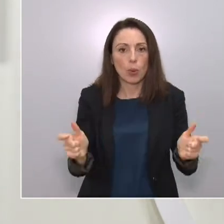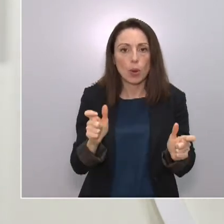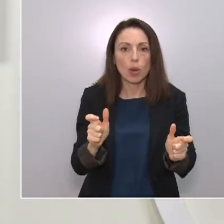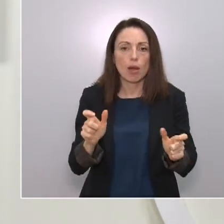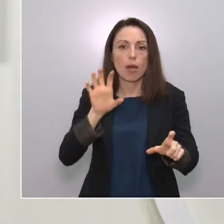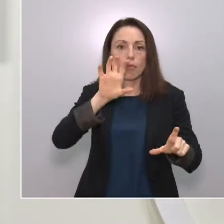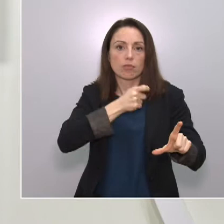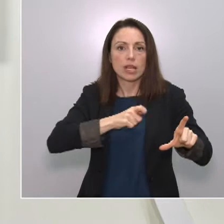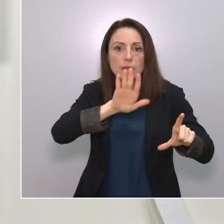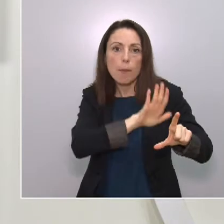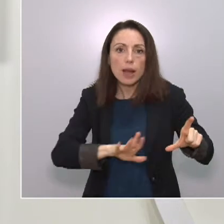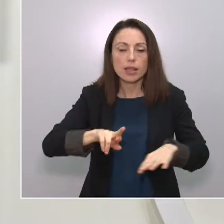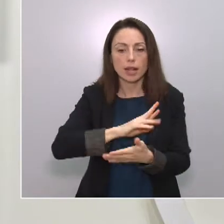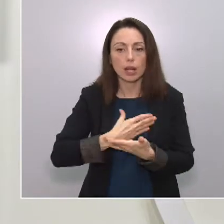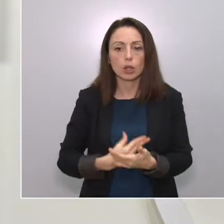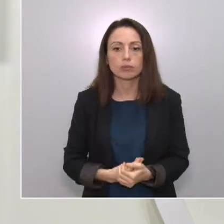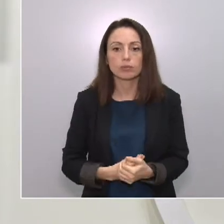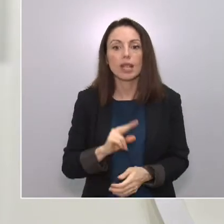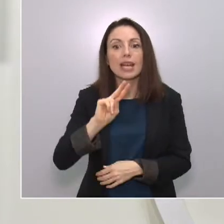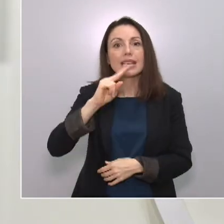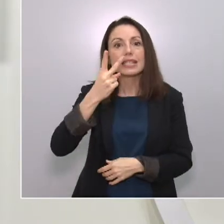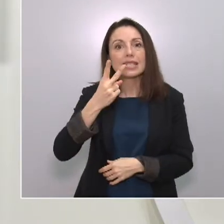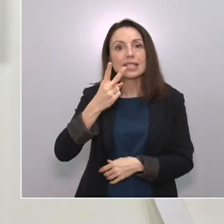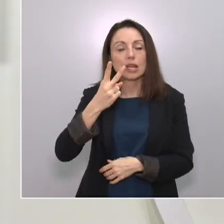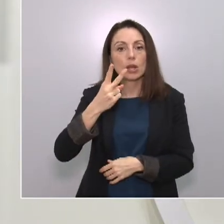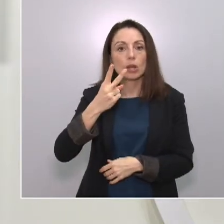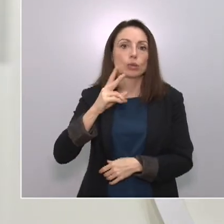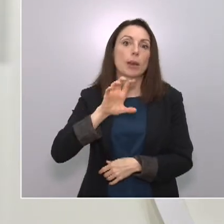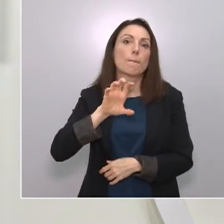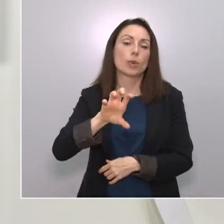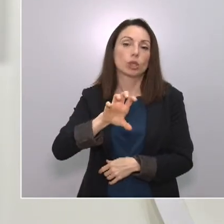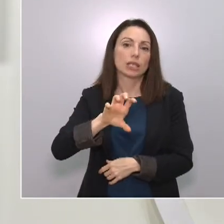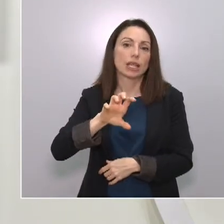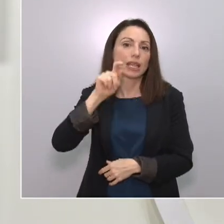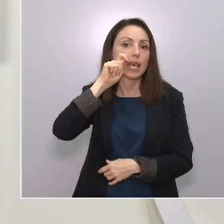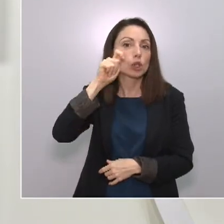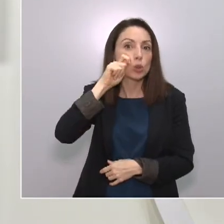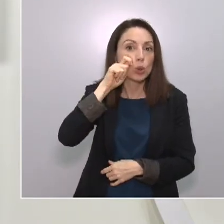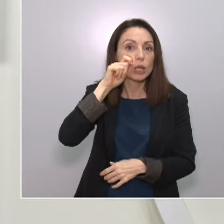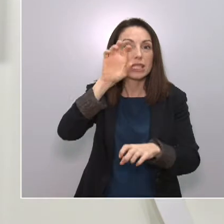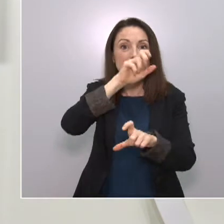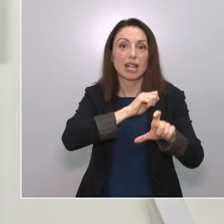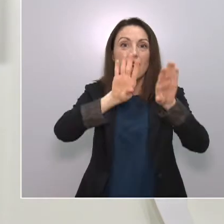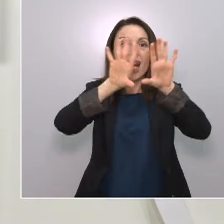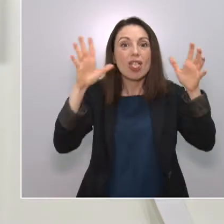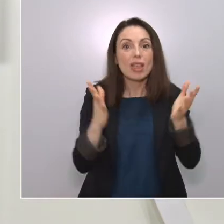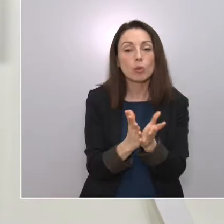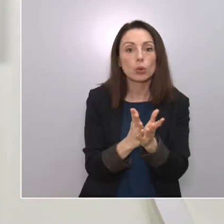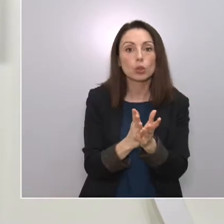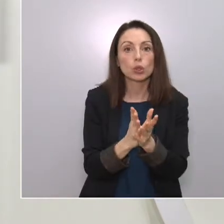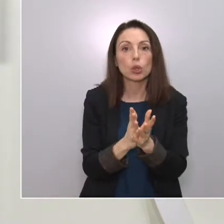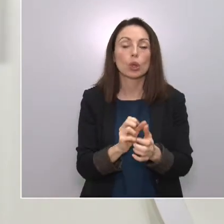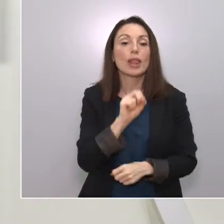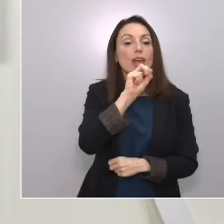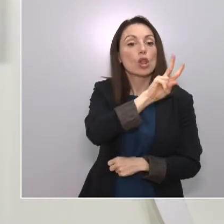región de Murcia. Somos la segunda potencia turística del mundo. Representa 12 de cada 100 euros de nuestra economía,